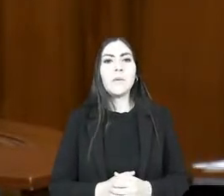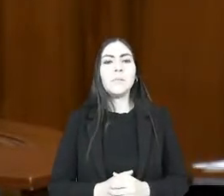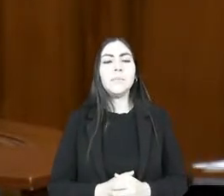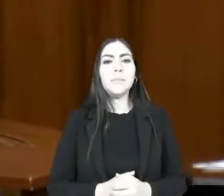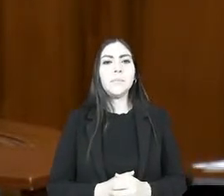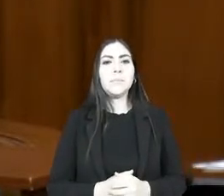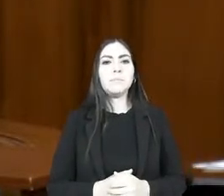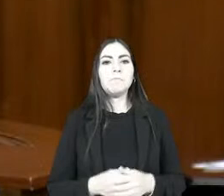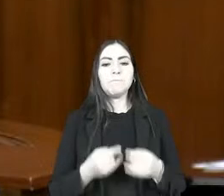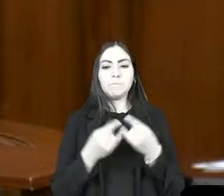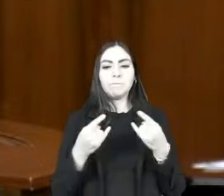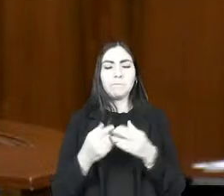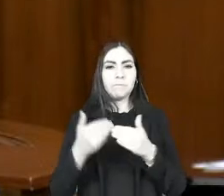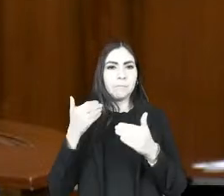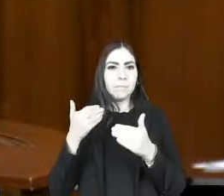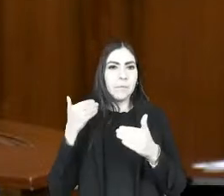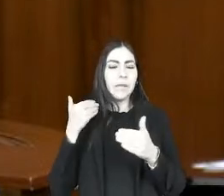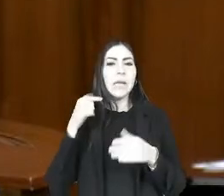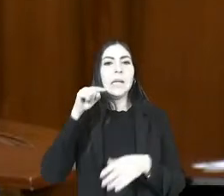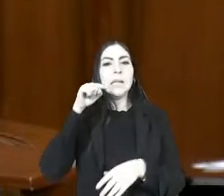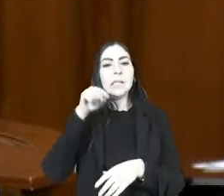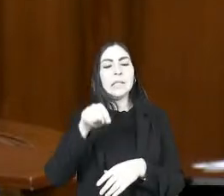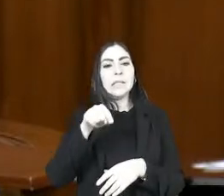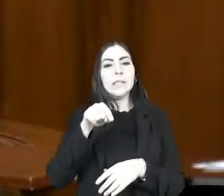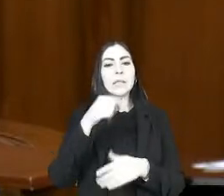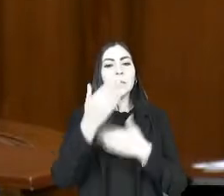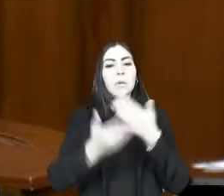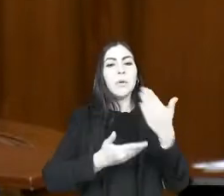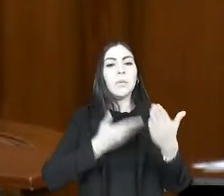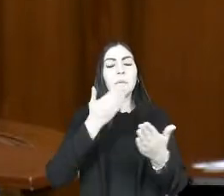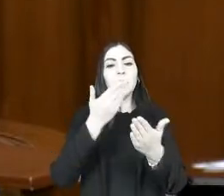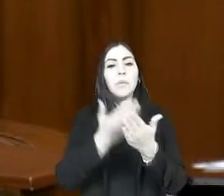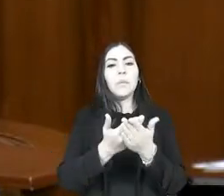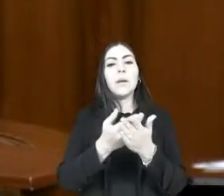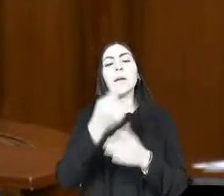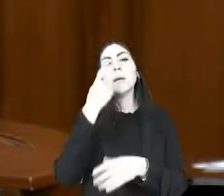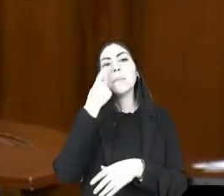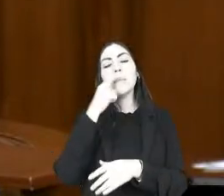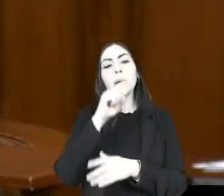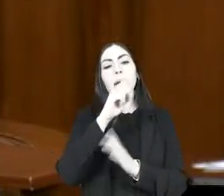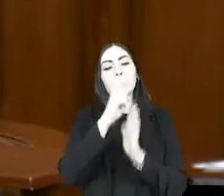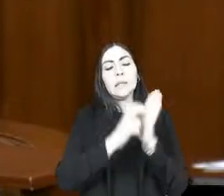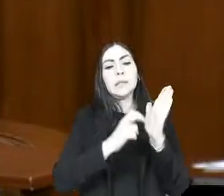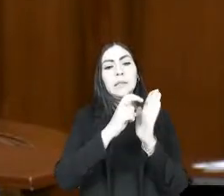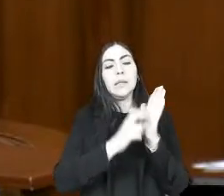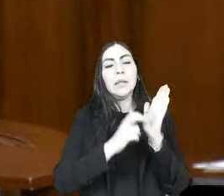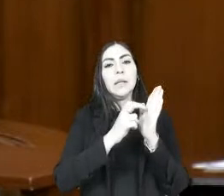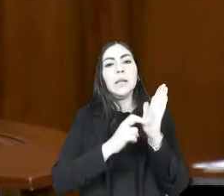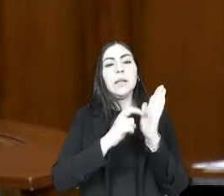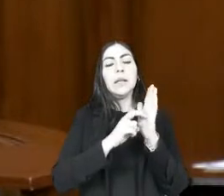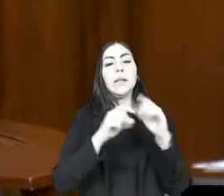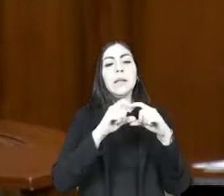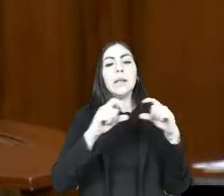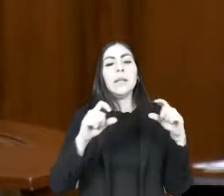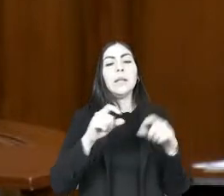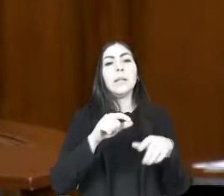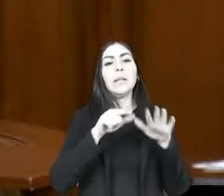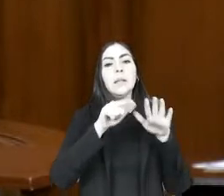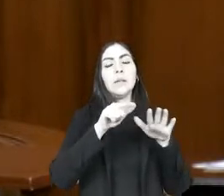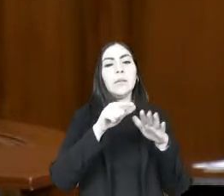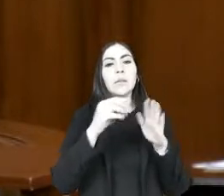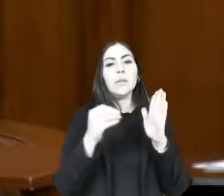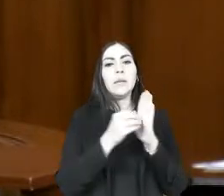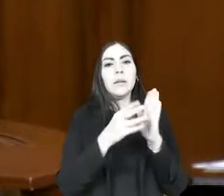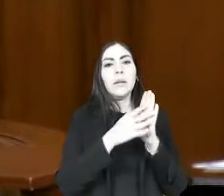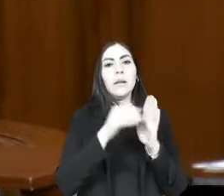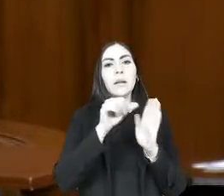Antecedentes. Iniciativa con proyecto de decreto por el que se reforman las fracciones 17 del artículo